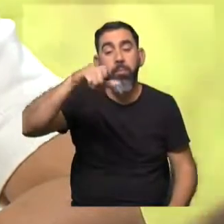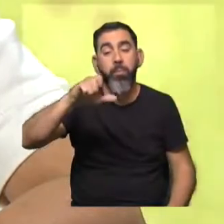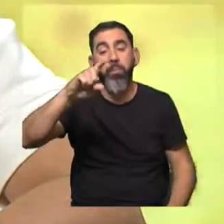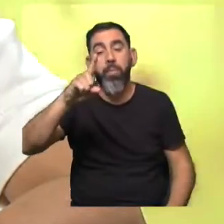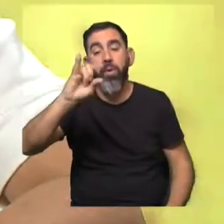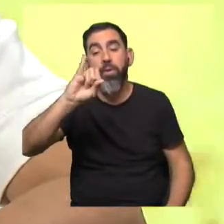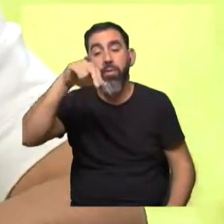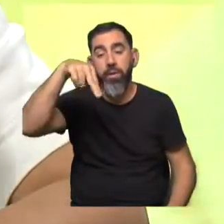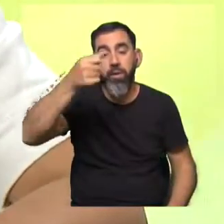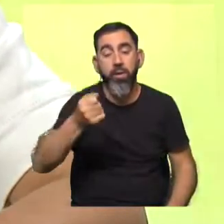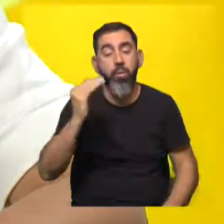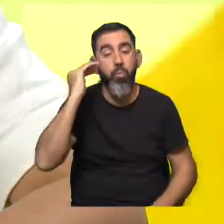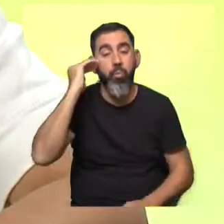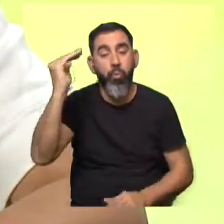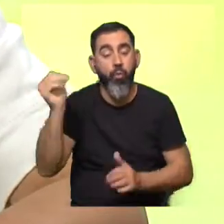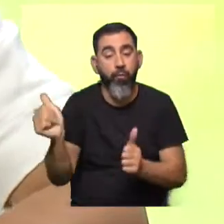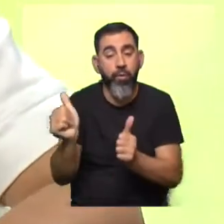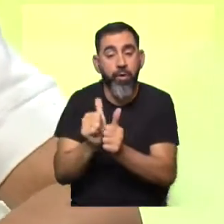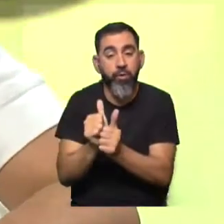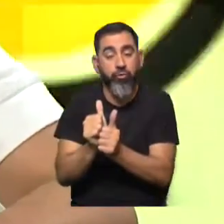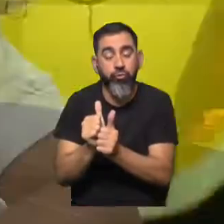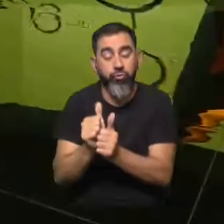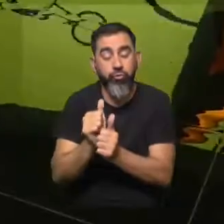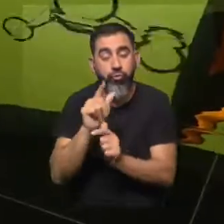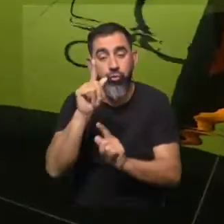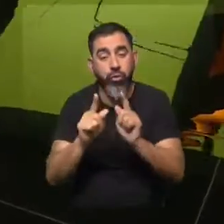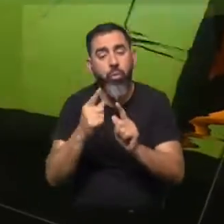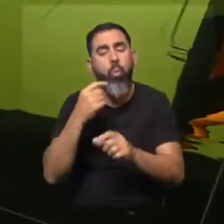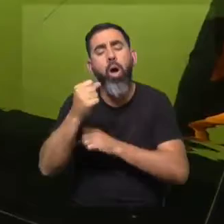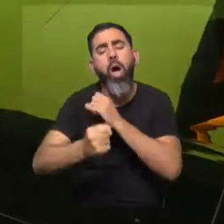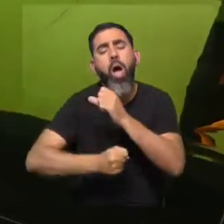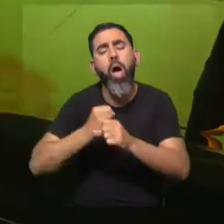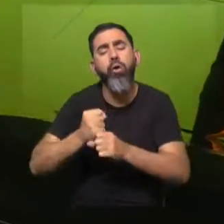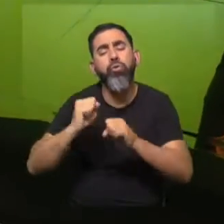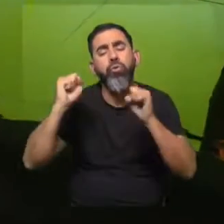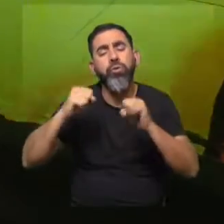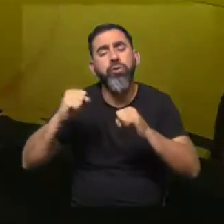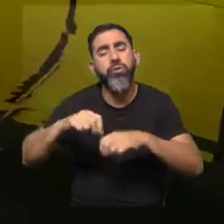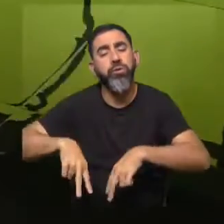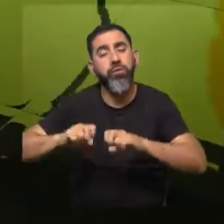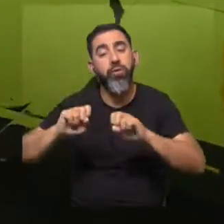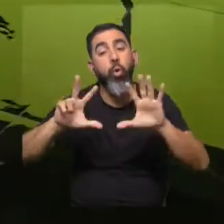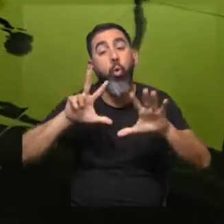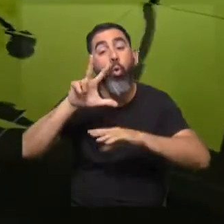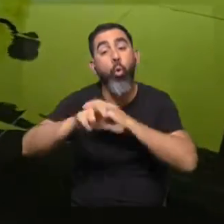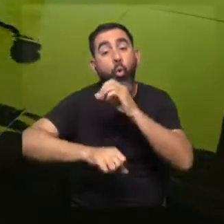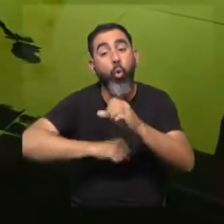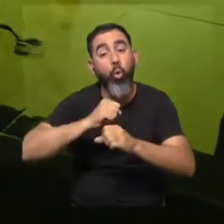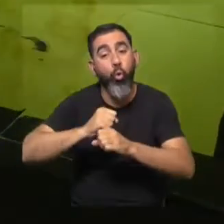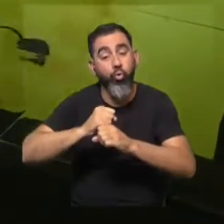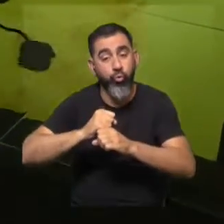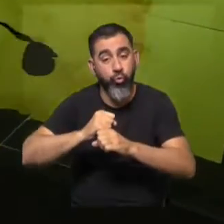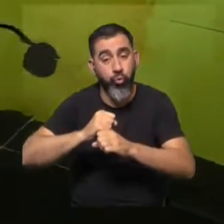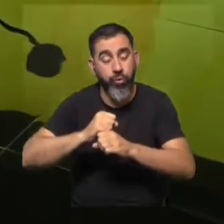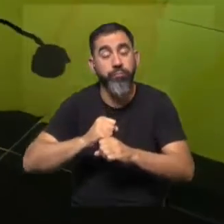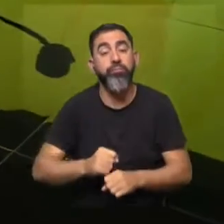área. Bienvenida a Sobre Ciencia. Muchas gracias, Gustavo, por la invitación. ¿Cuántos años con la cerveza? 8. 8, porque una de